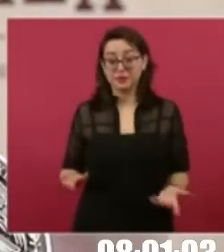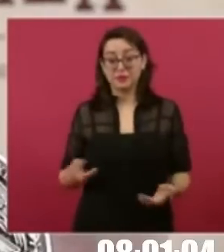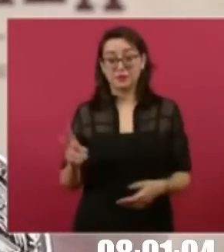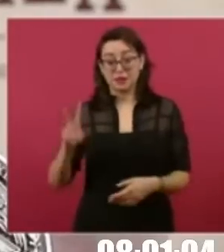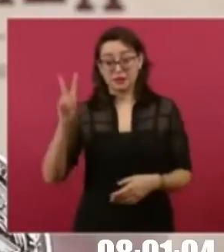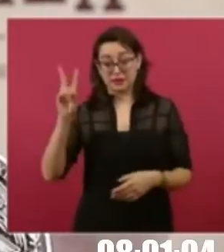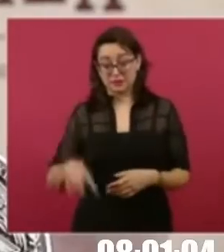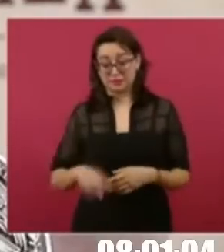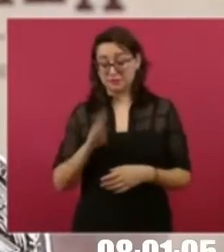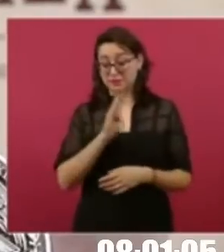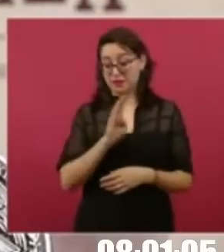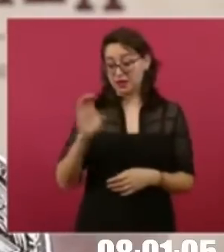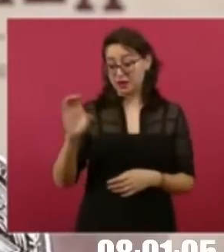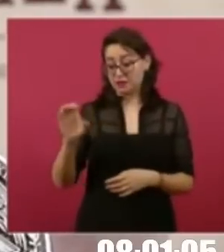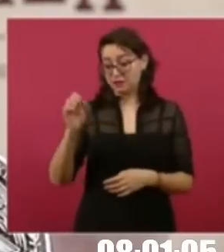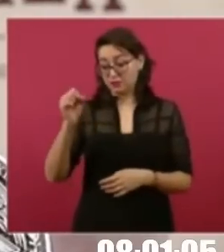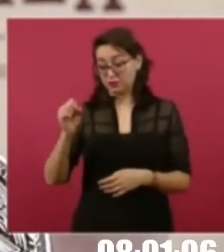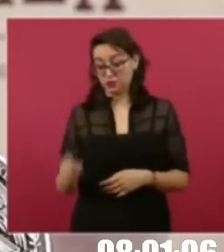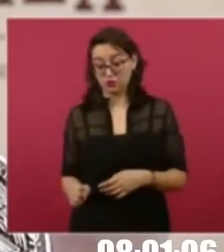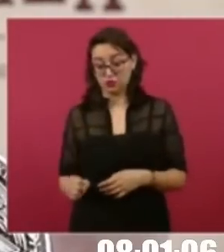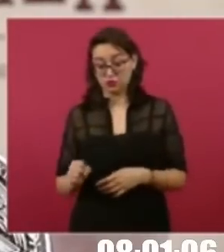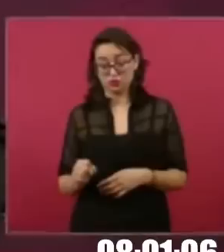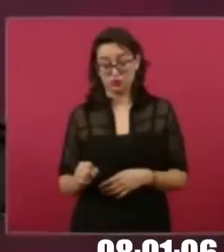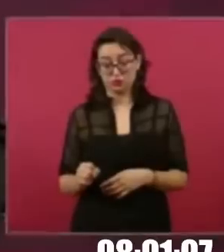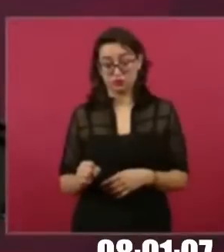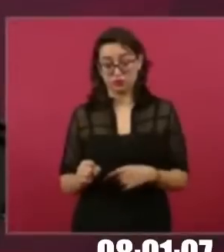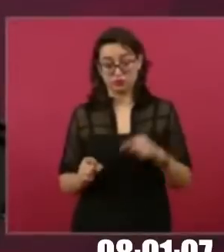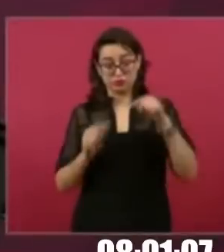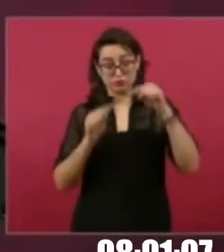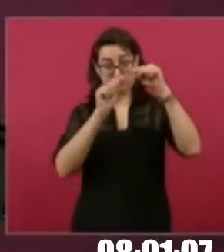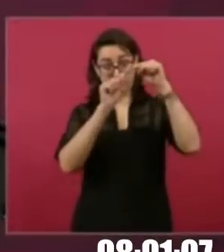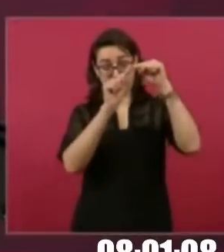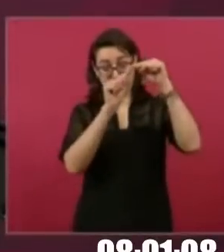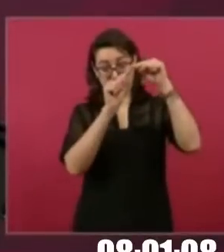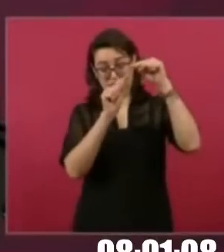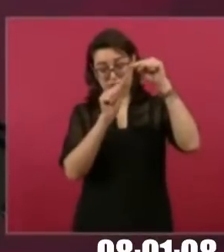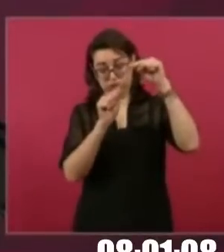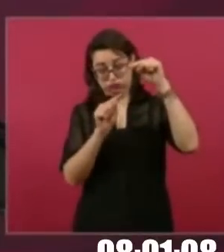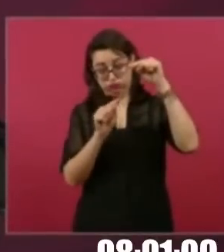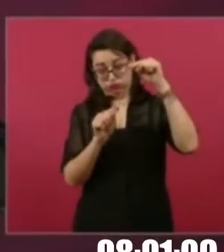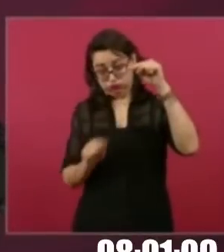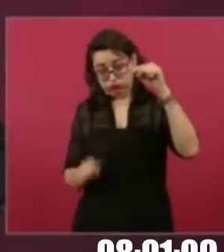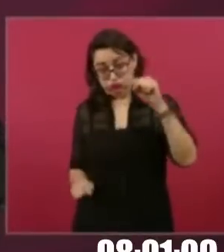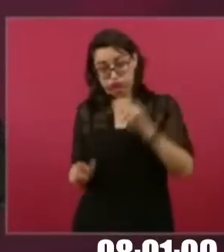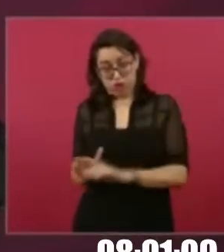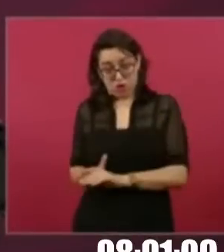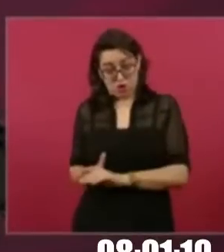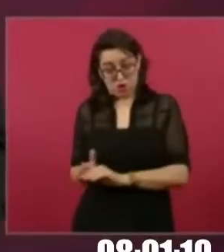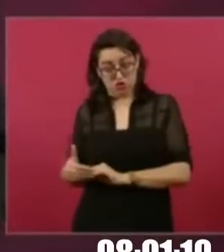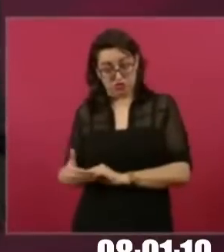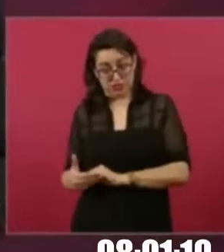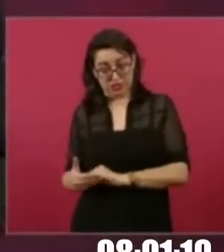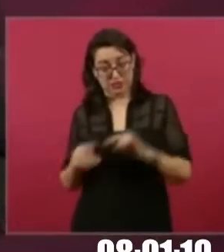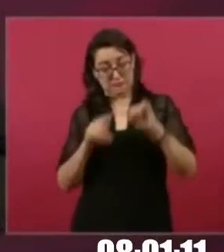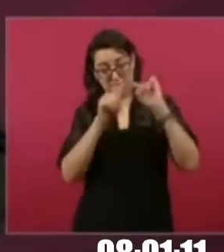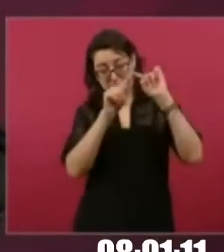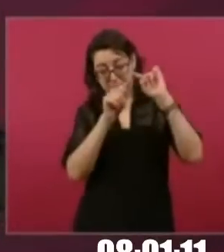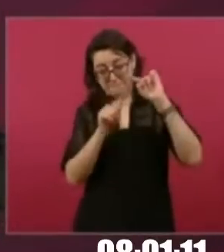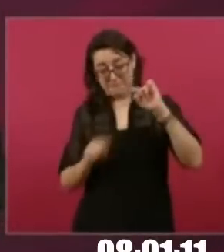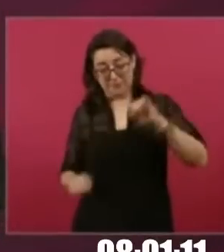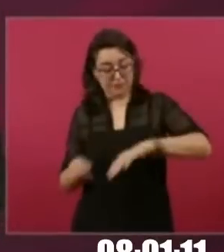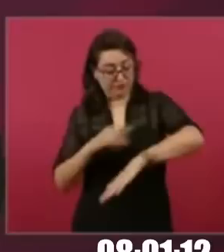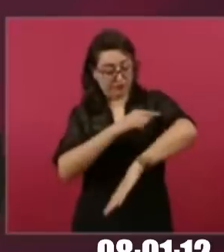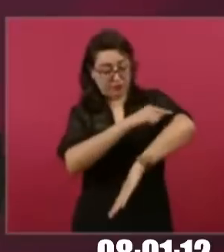más correctamente De punta a punta del Estado el trabajo que se viene haciendo